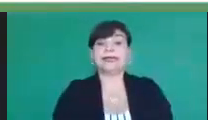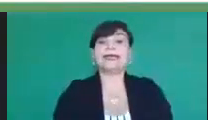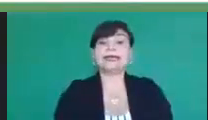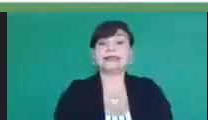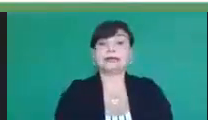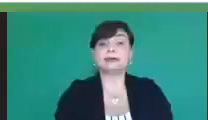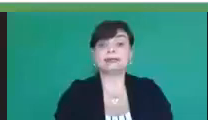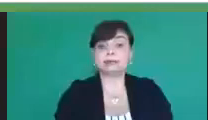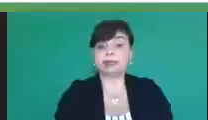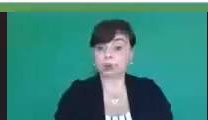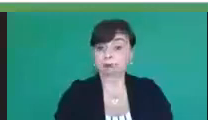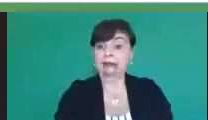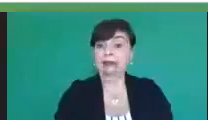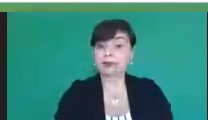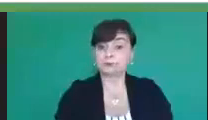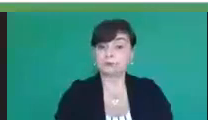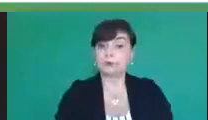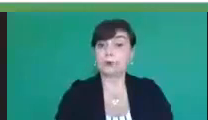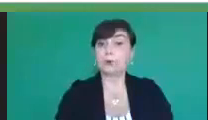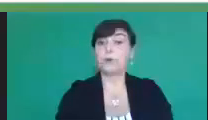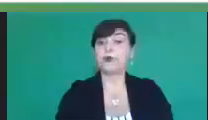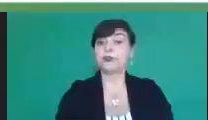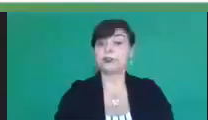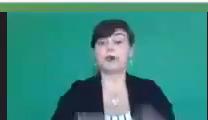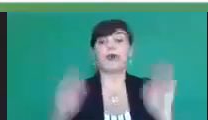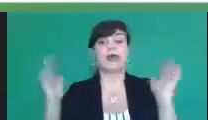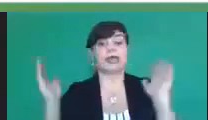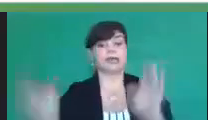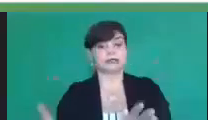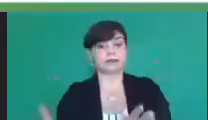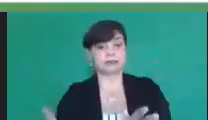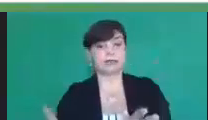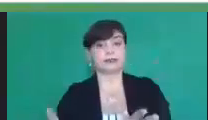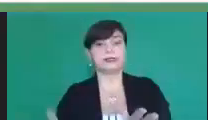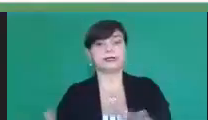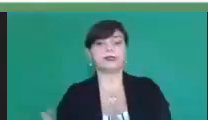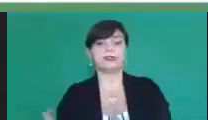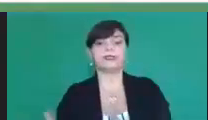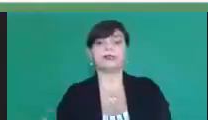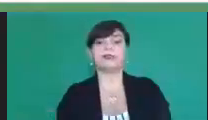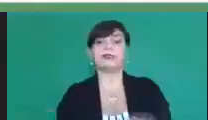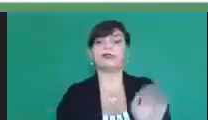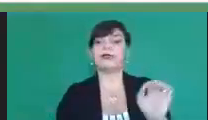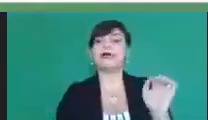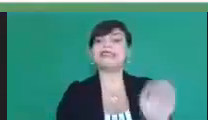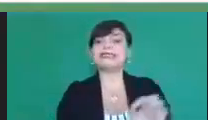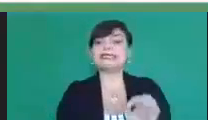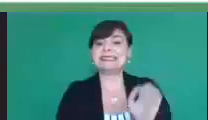el establecimiento A procesó en estos años, del 14 al 18,